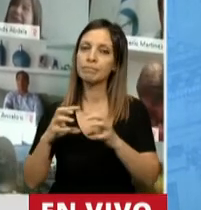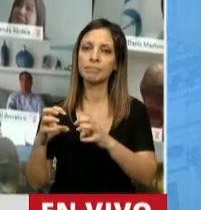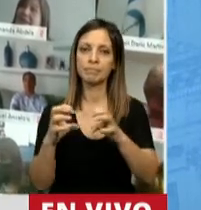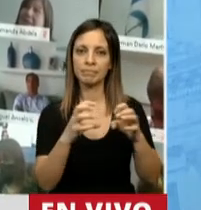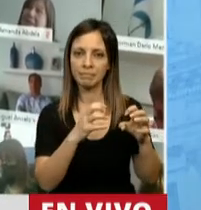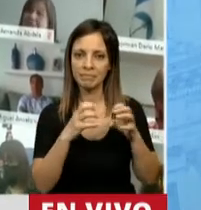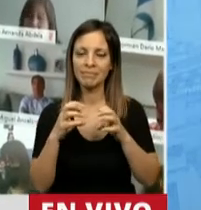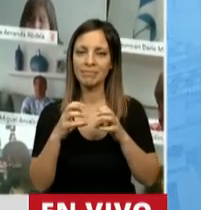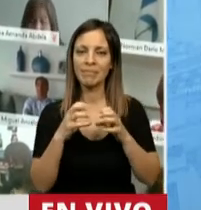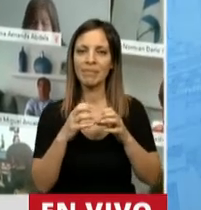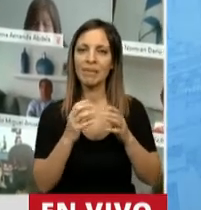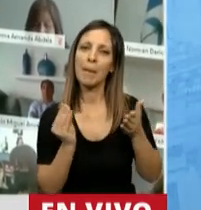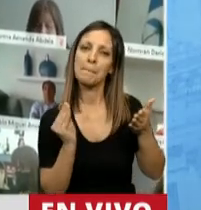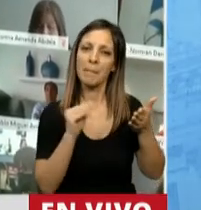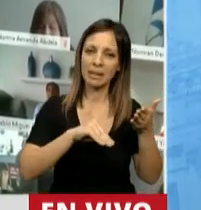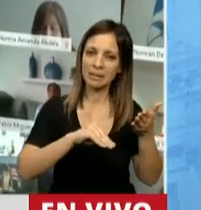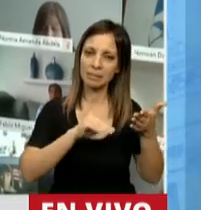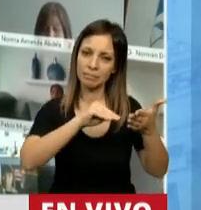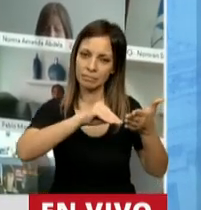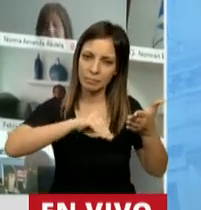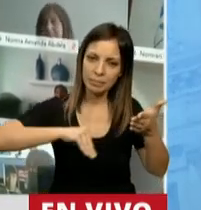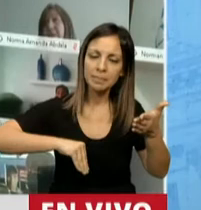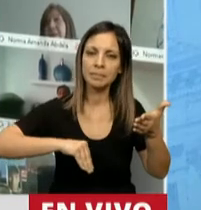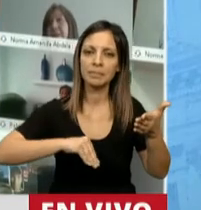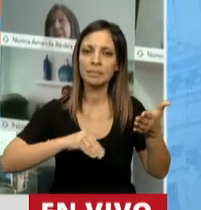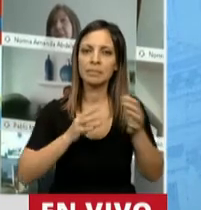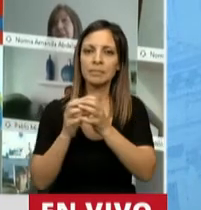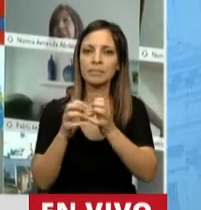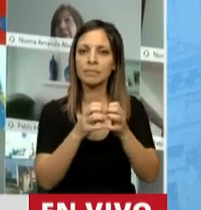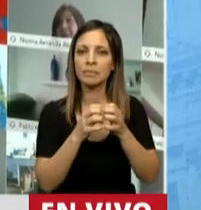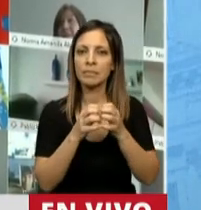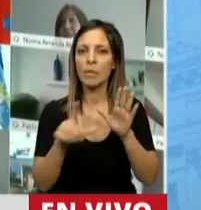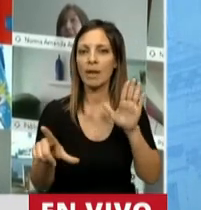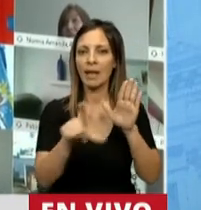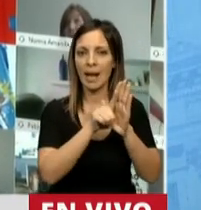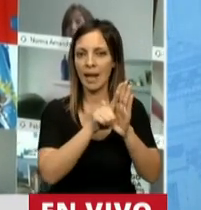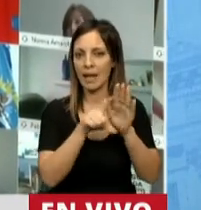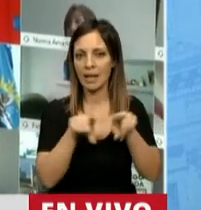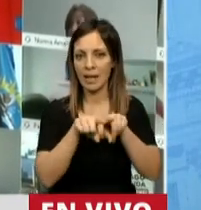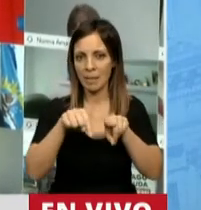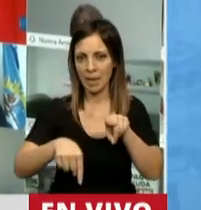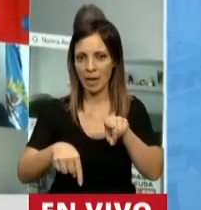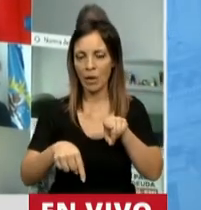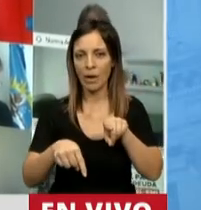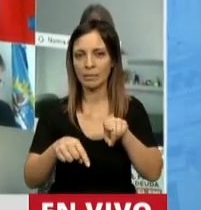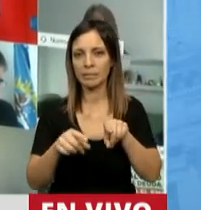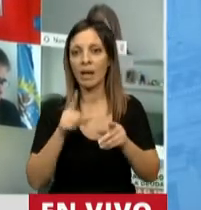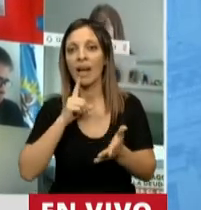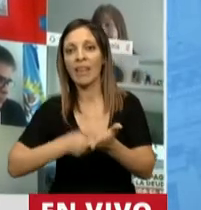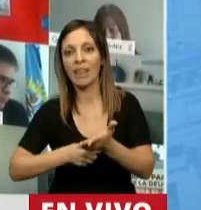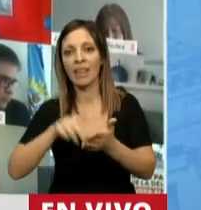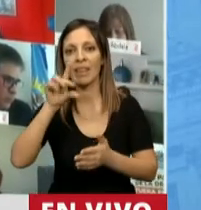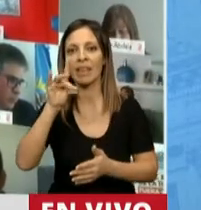una nueva ampliación y tratándolo mediante una ley como la que estamos innovadores no mediante un menú